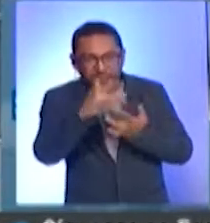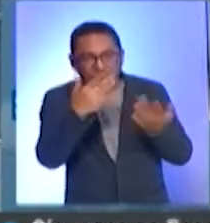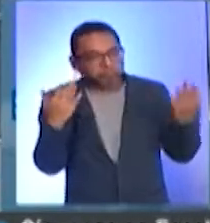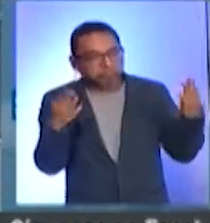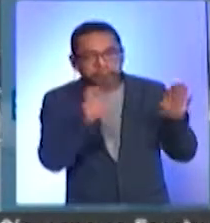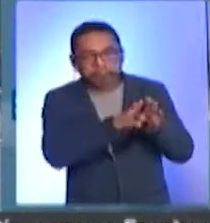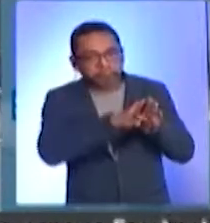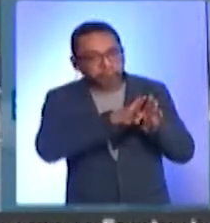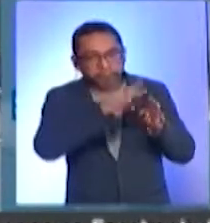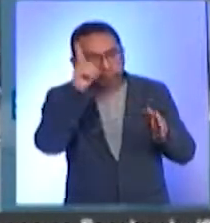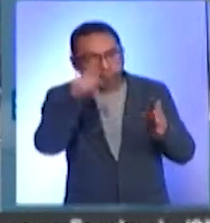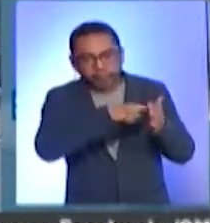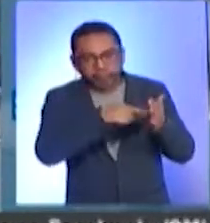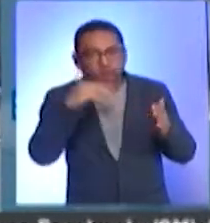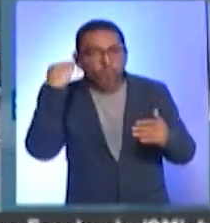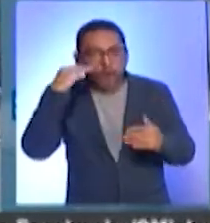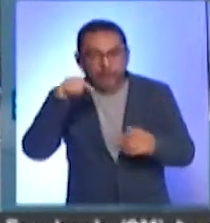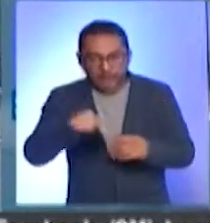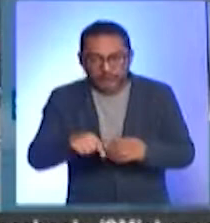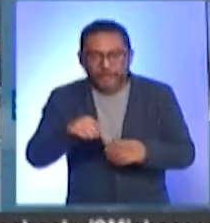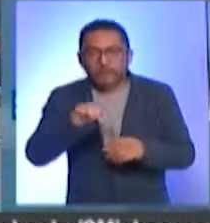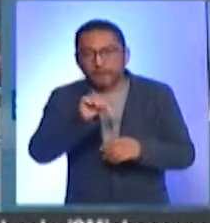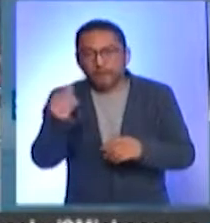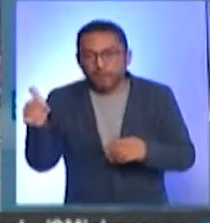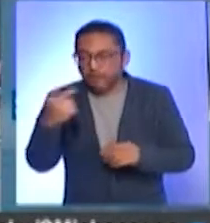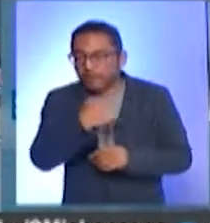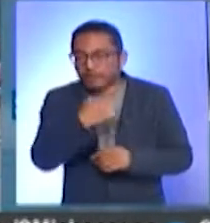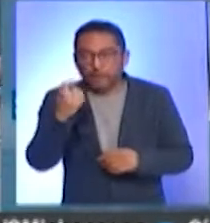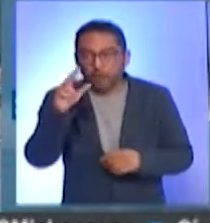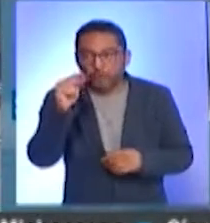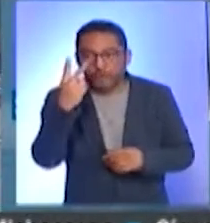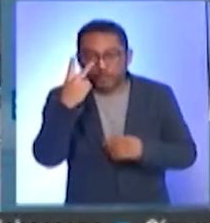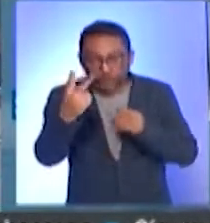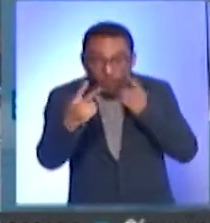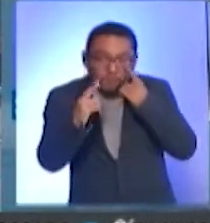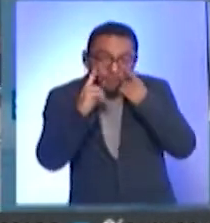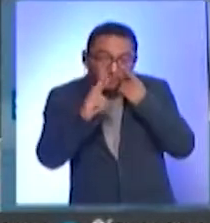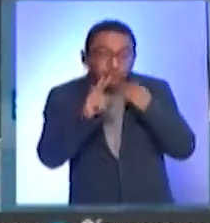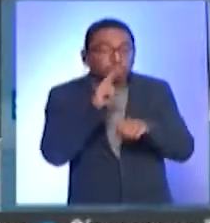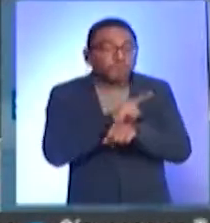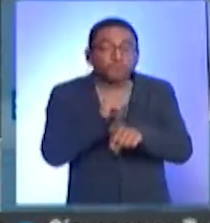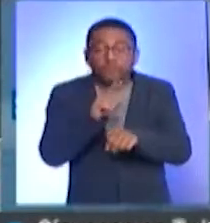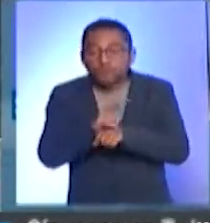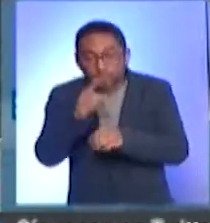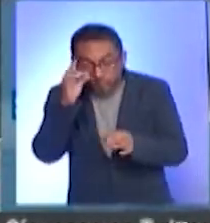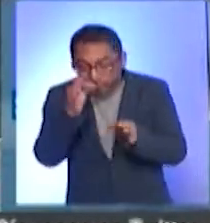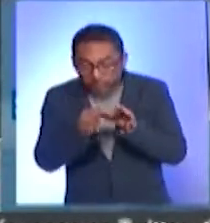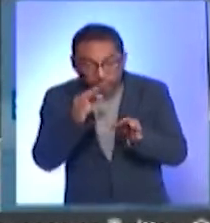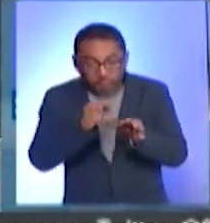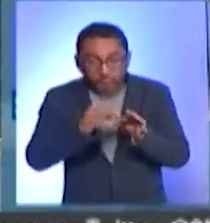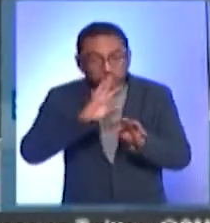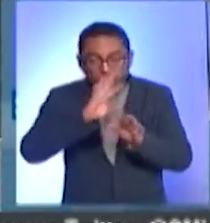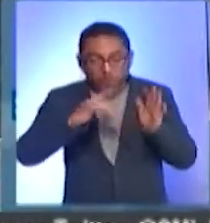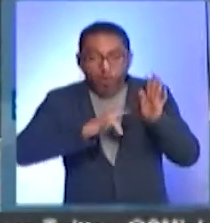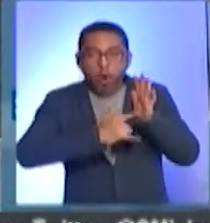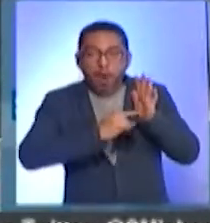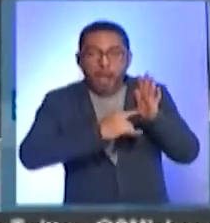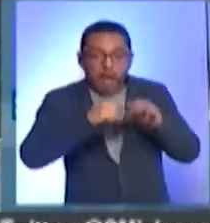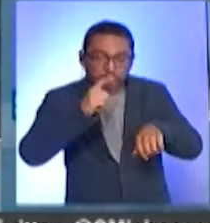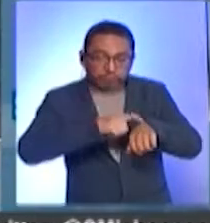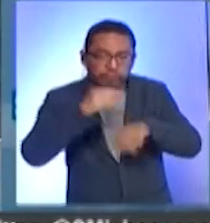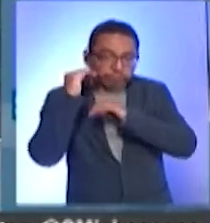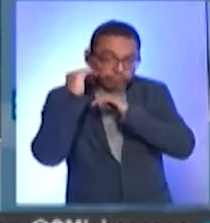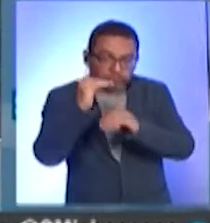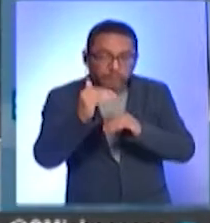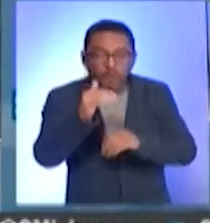michoacán en morelia en 182 establecimientos de la autoridad sanitaria verificó que se cumpliera con la restricción de horario es decir el cierre